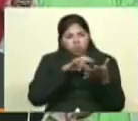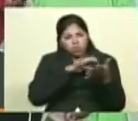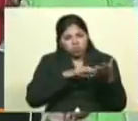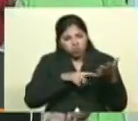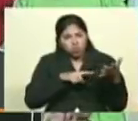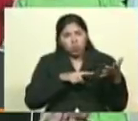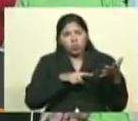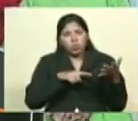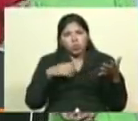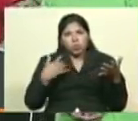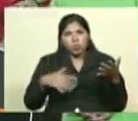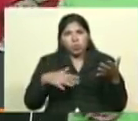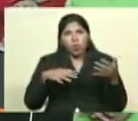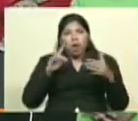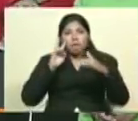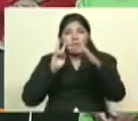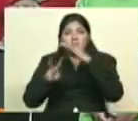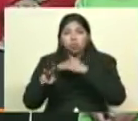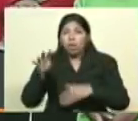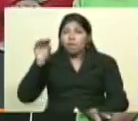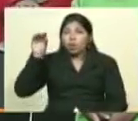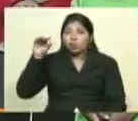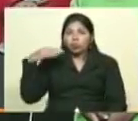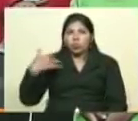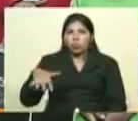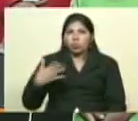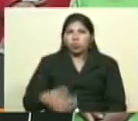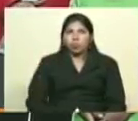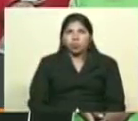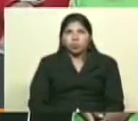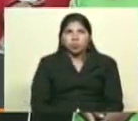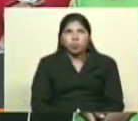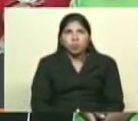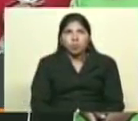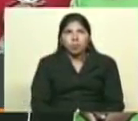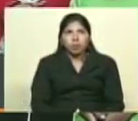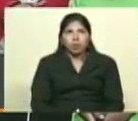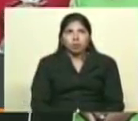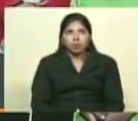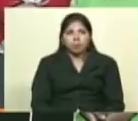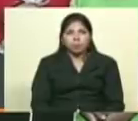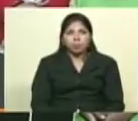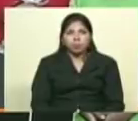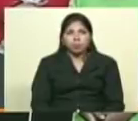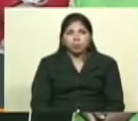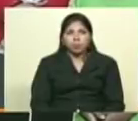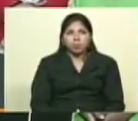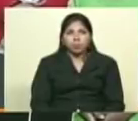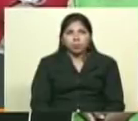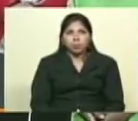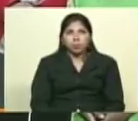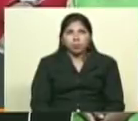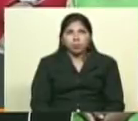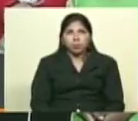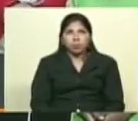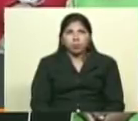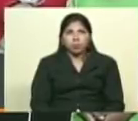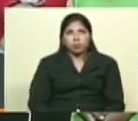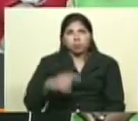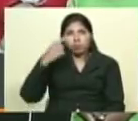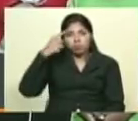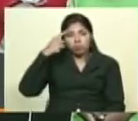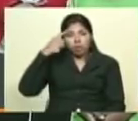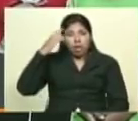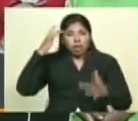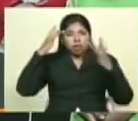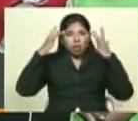¿verdad? Cuando uno está, mire, en una sola pieza, luchando por su patria, se le incrementa la inteligencia,